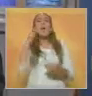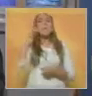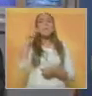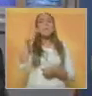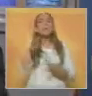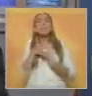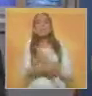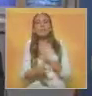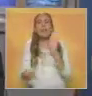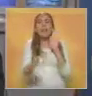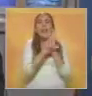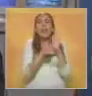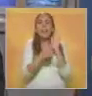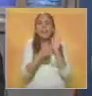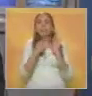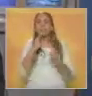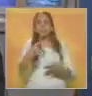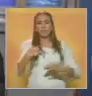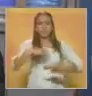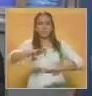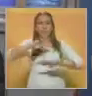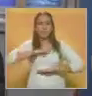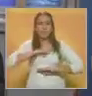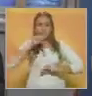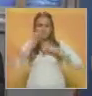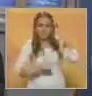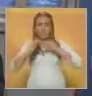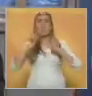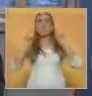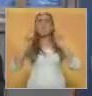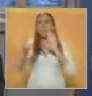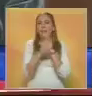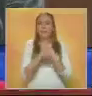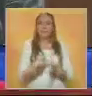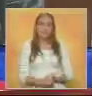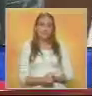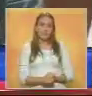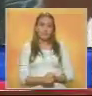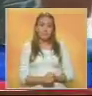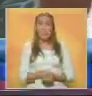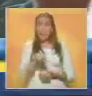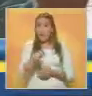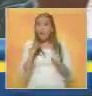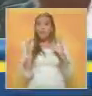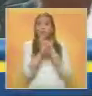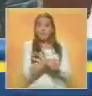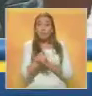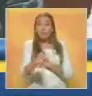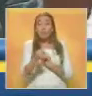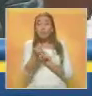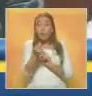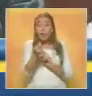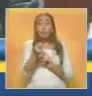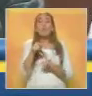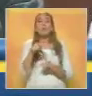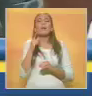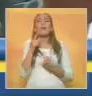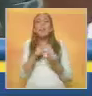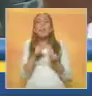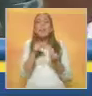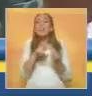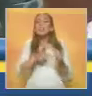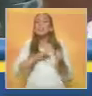Arrendador. Manifestó su satisfacción por la elaboración de la nueva ley. Ese fondo, mi comandante, se crea precisamente con recursos que